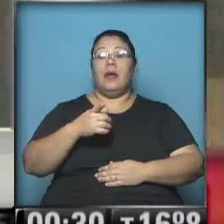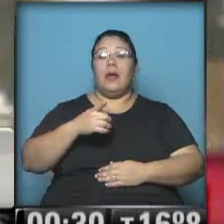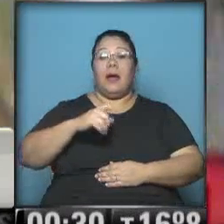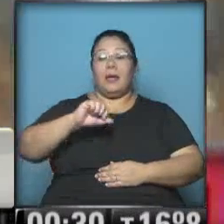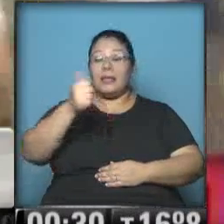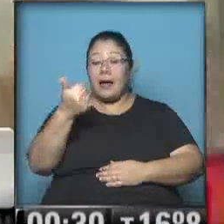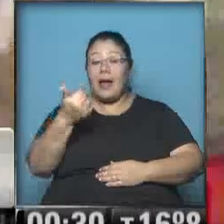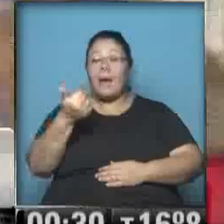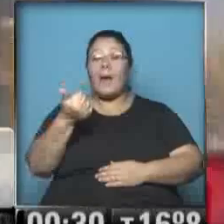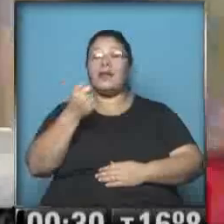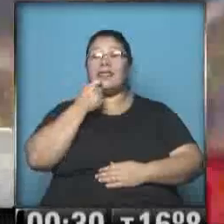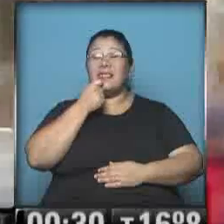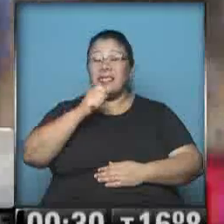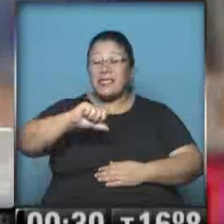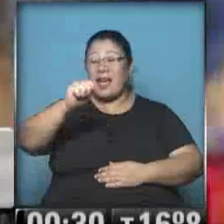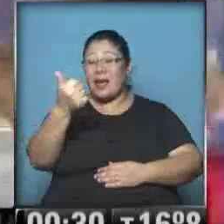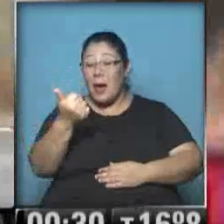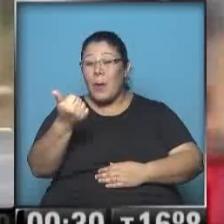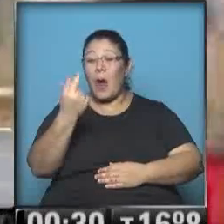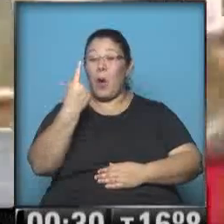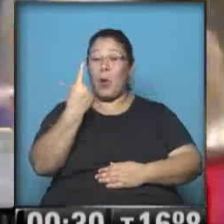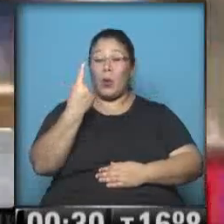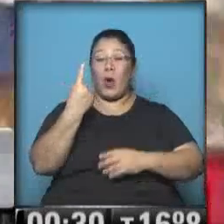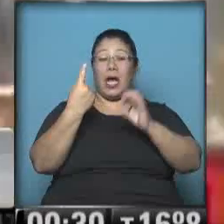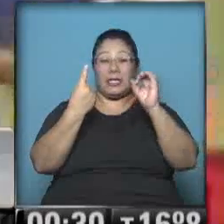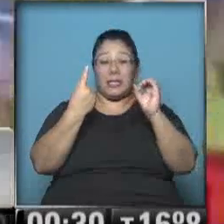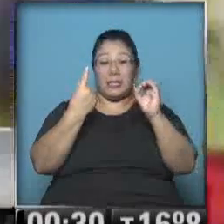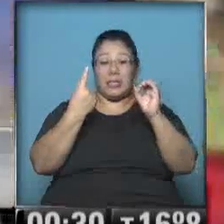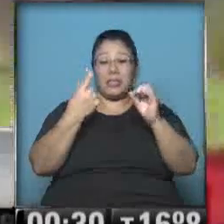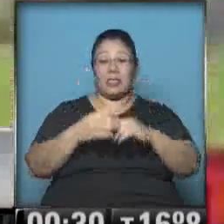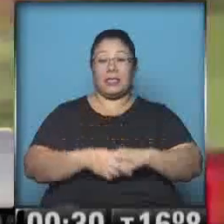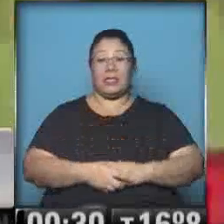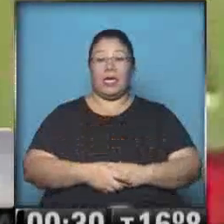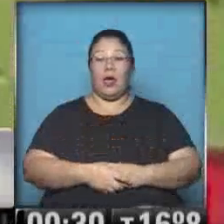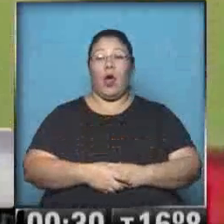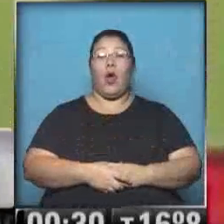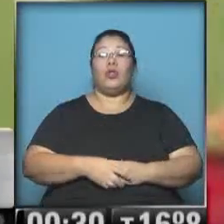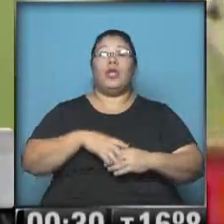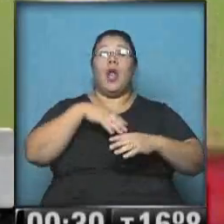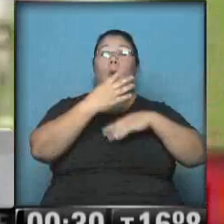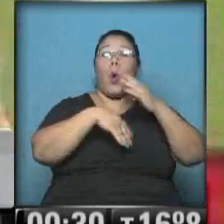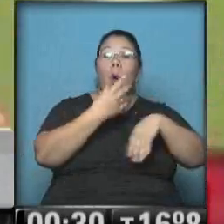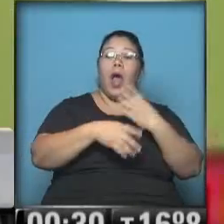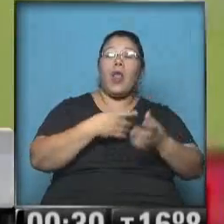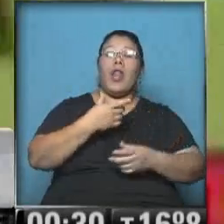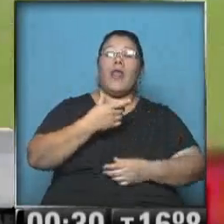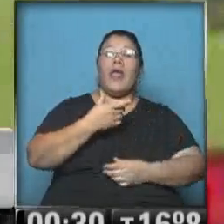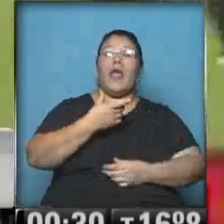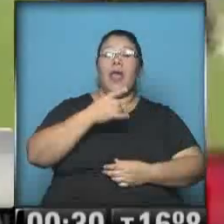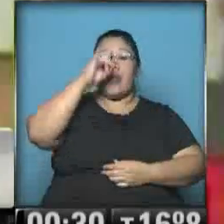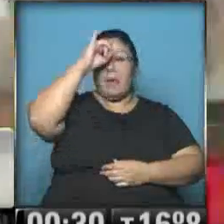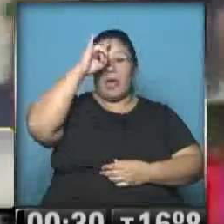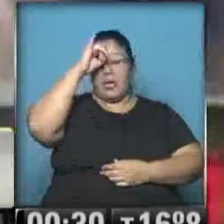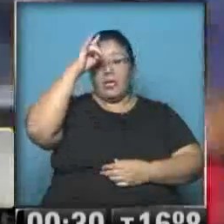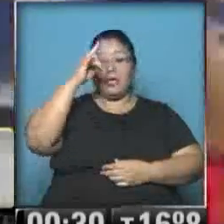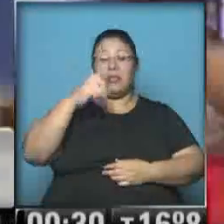1-0. Terminaron empatando con Independiente y con eso salió campeón River. Los jugadores del rojo lo fueron a cargar a los de Vélez. Fíjense, volaban patadas